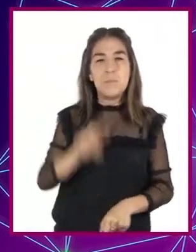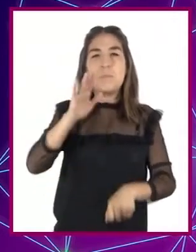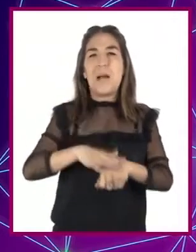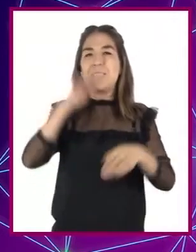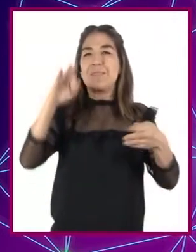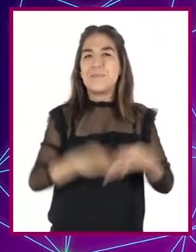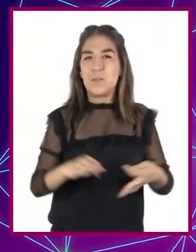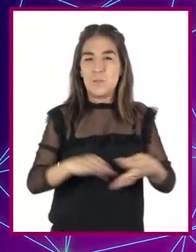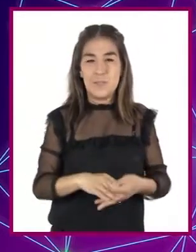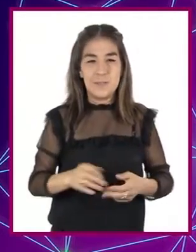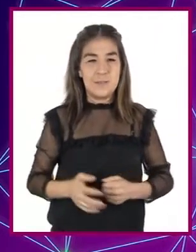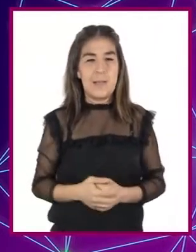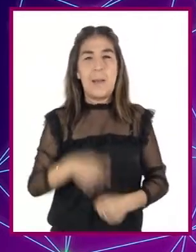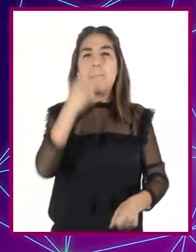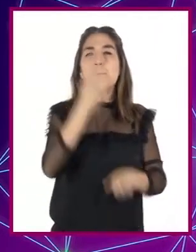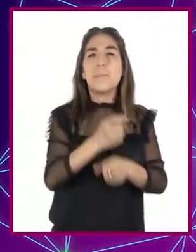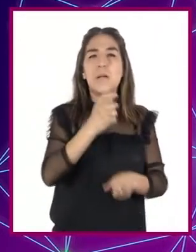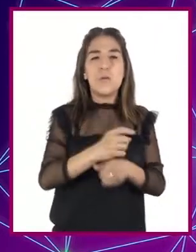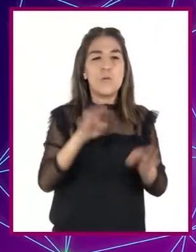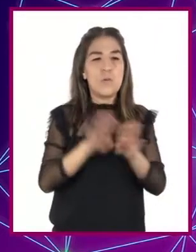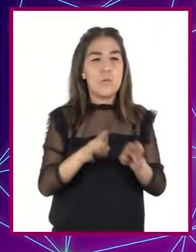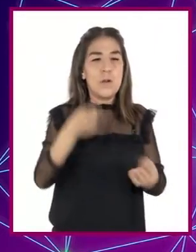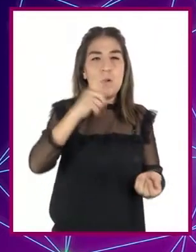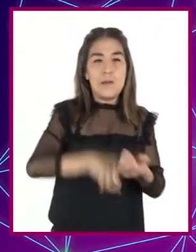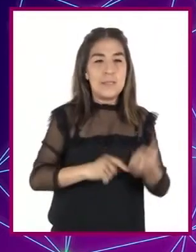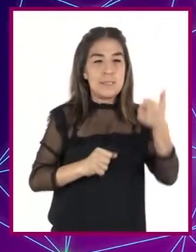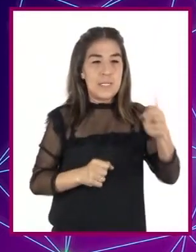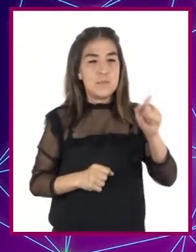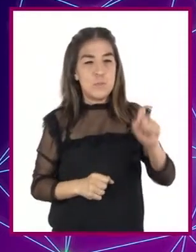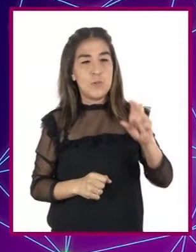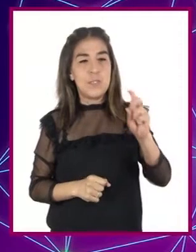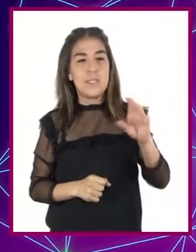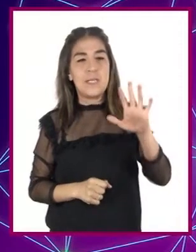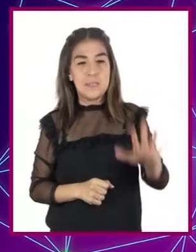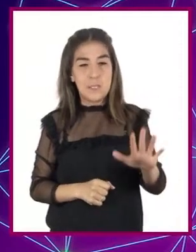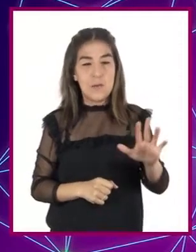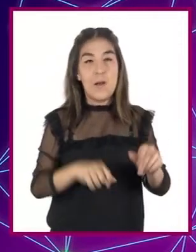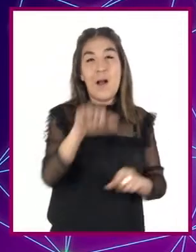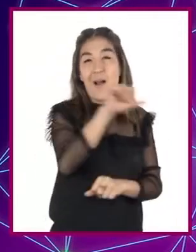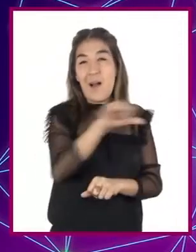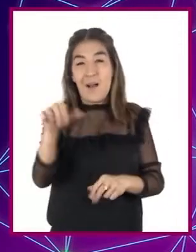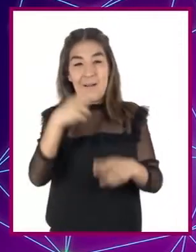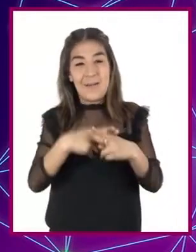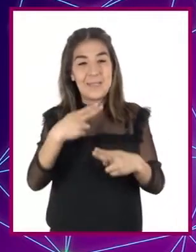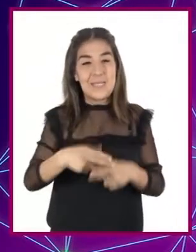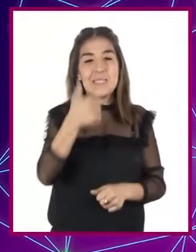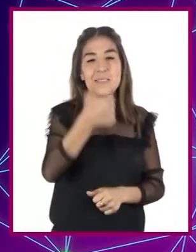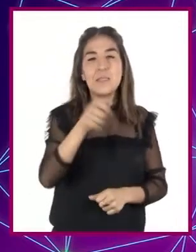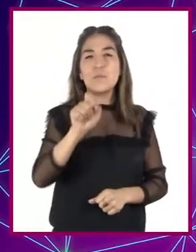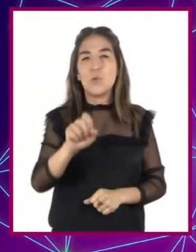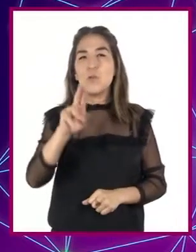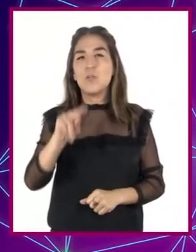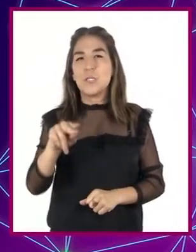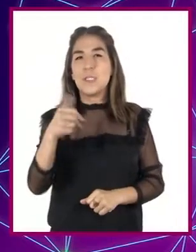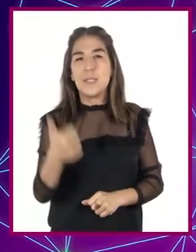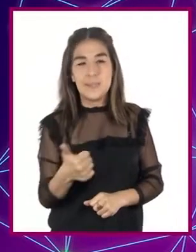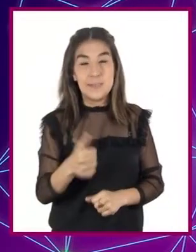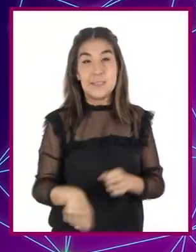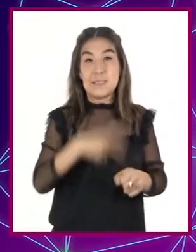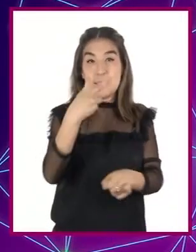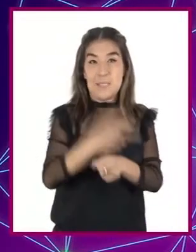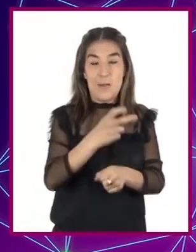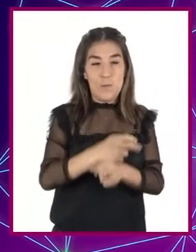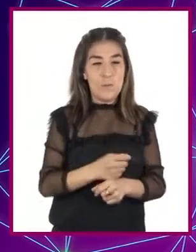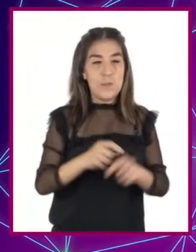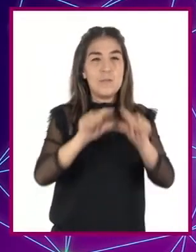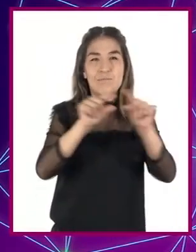frecuencias. El primer intervalo es de 6.35 hasta 6.86. El segundo,